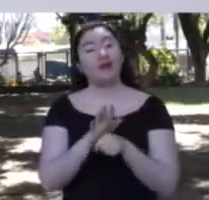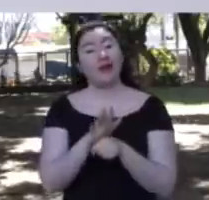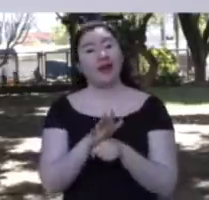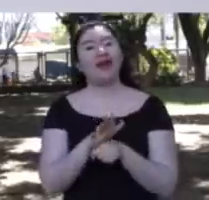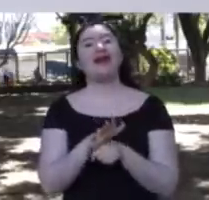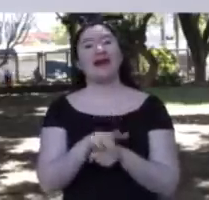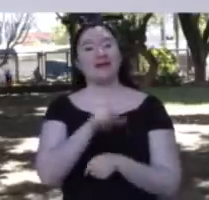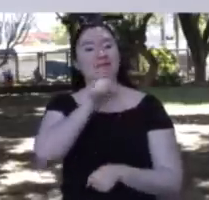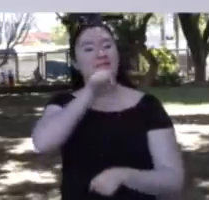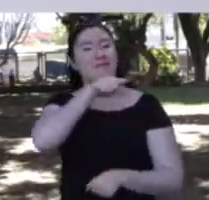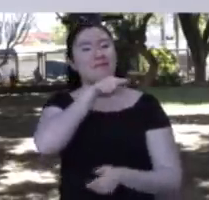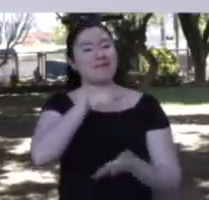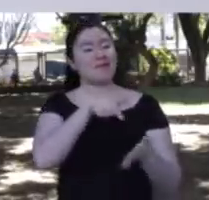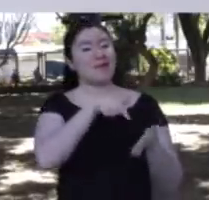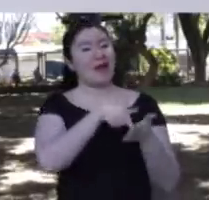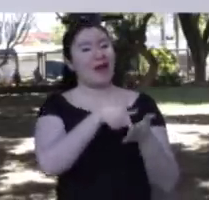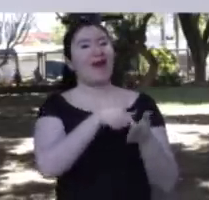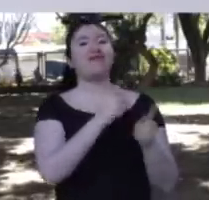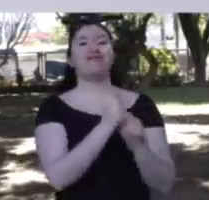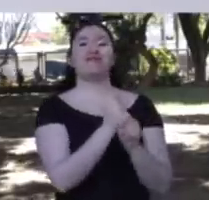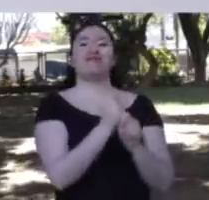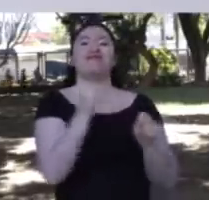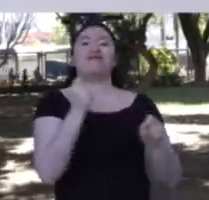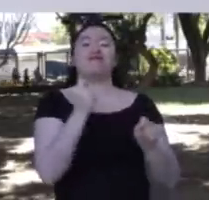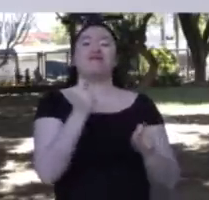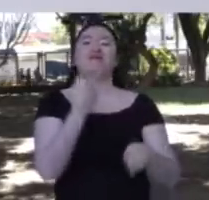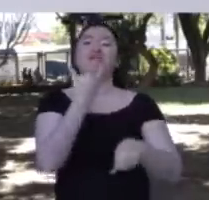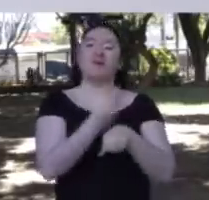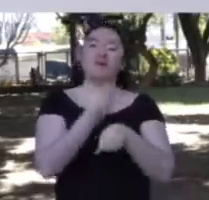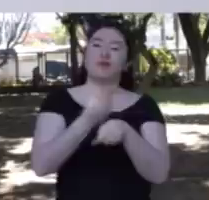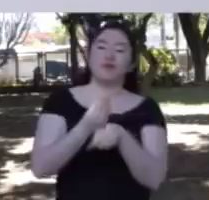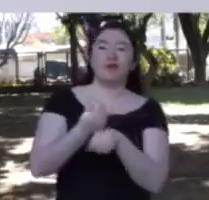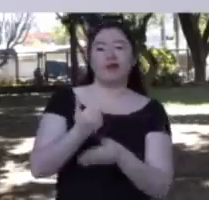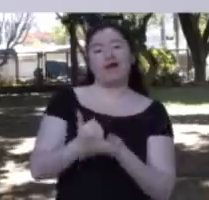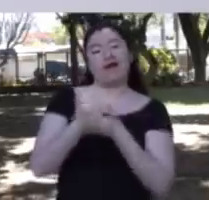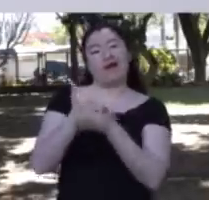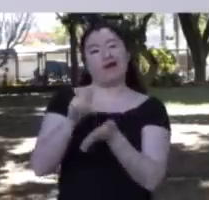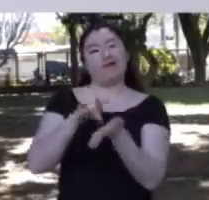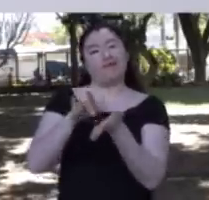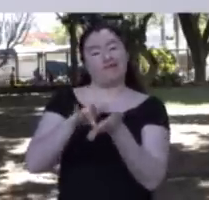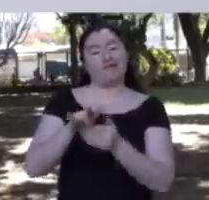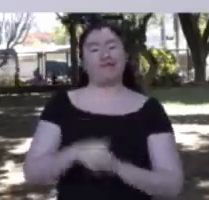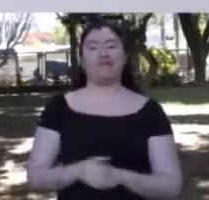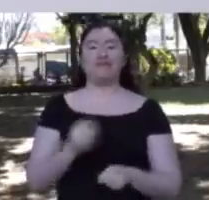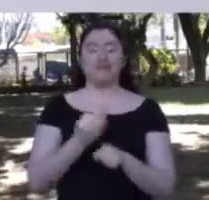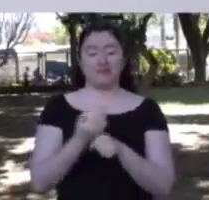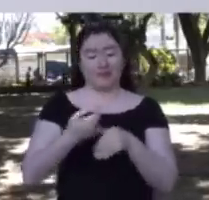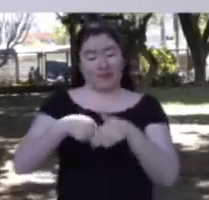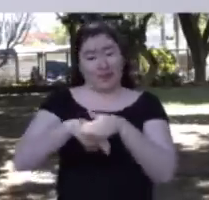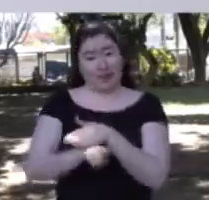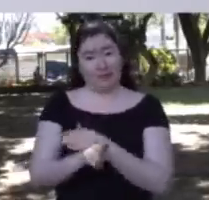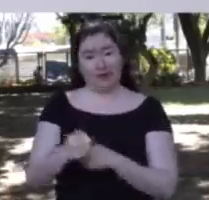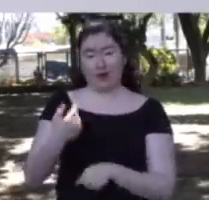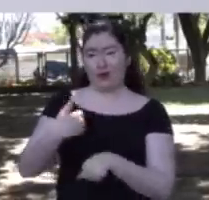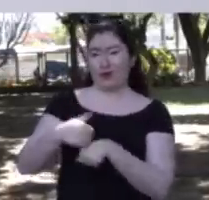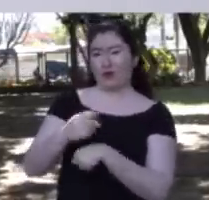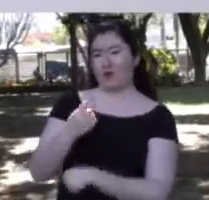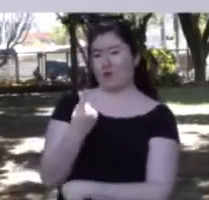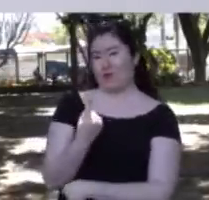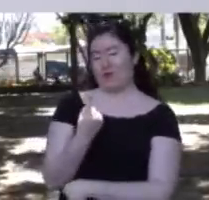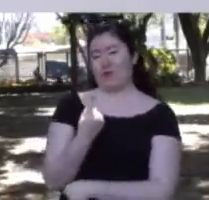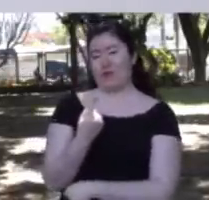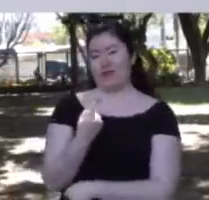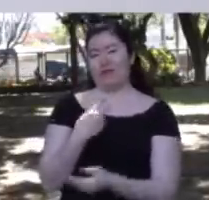del transporte público en la ciudad. Entonces estamos fortaleciendo el metro con la línea 1 y